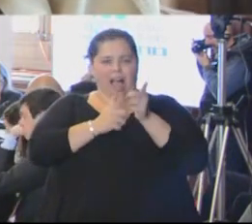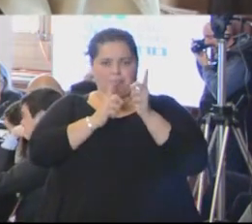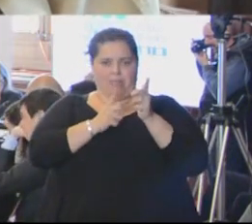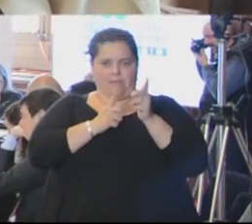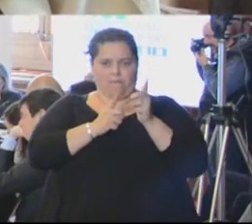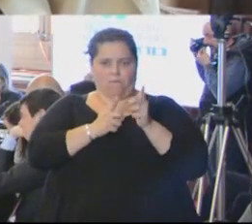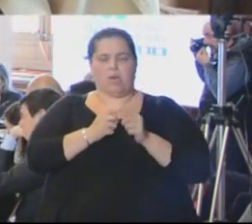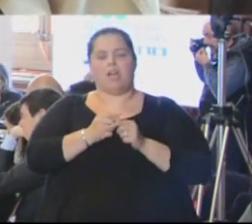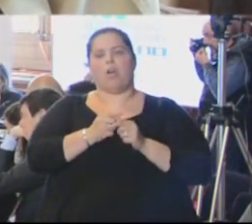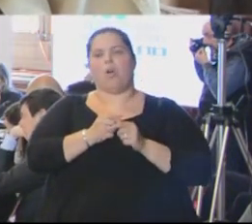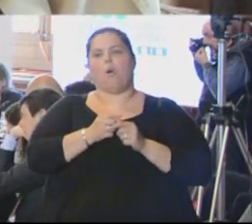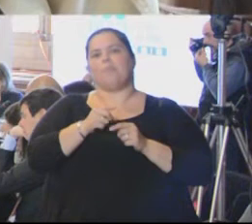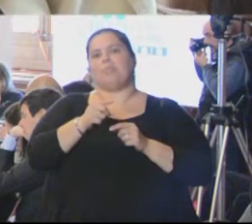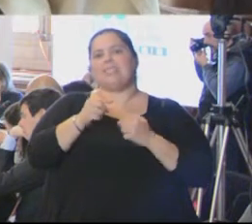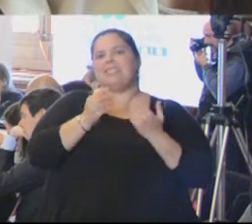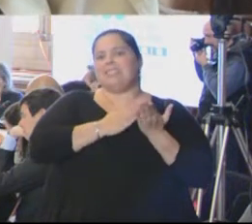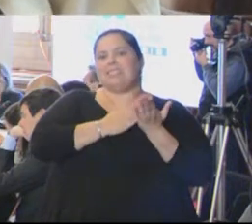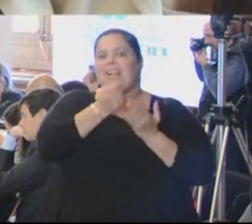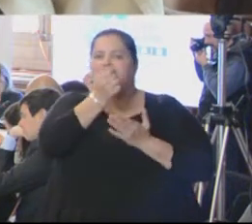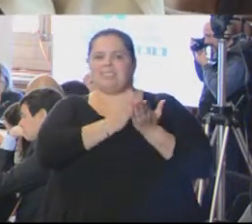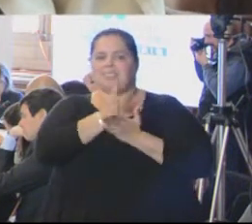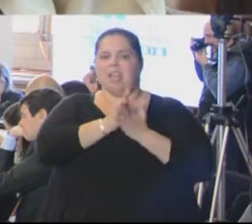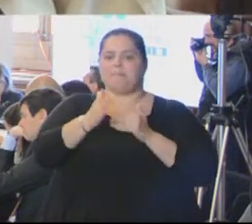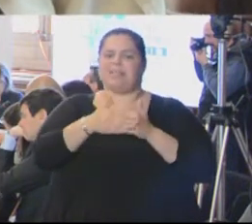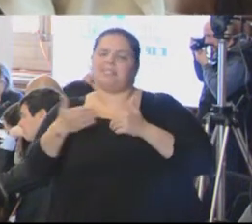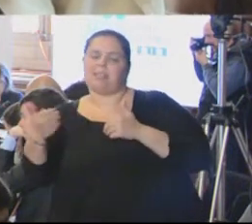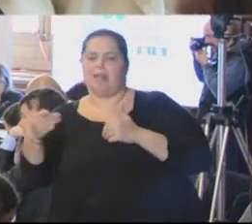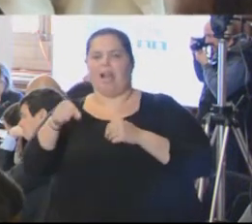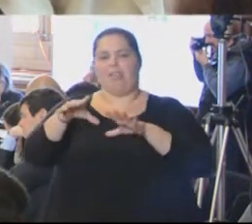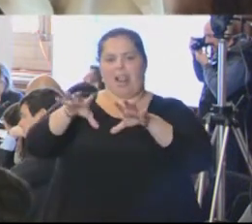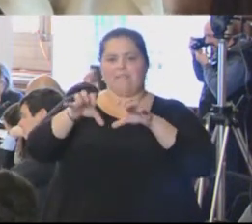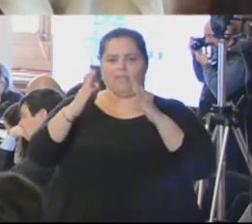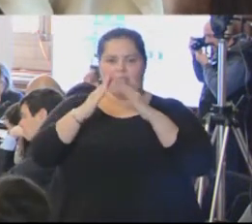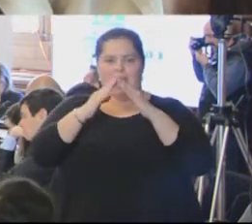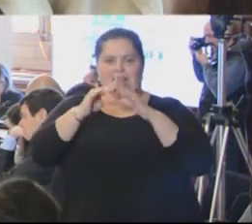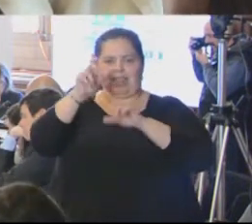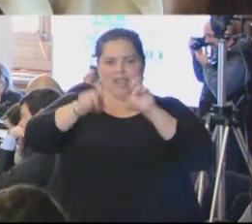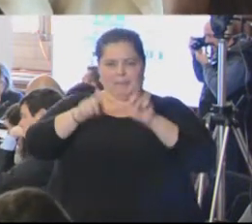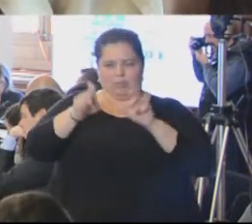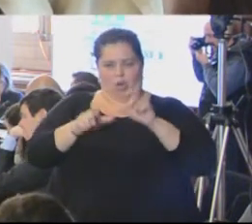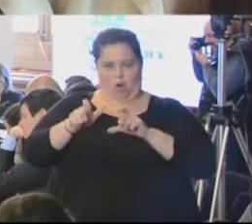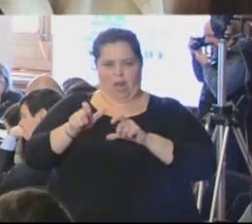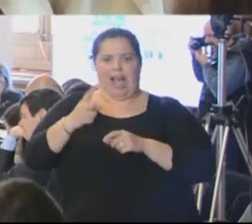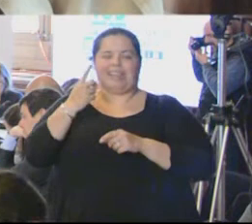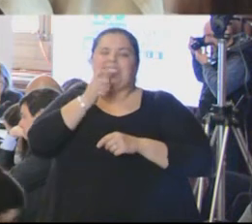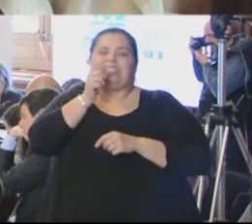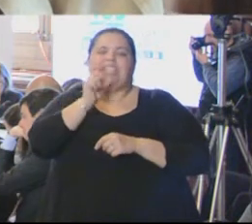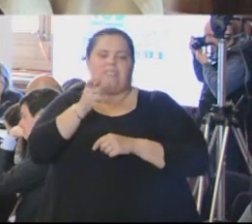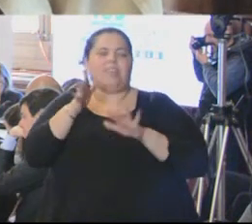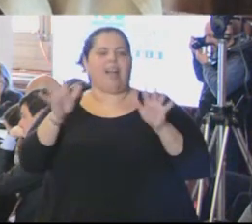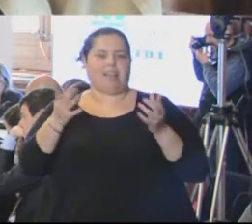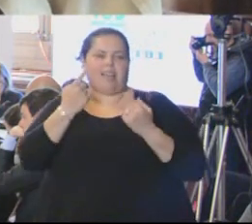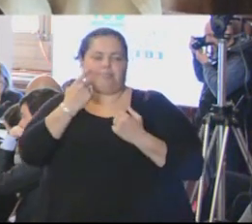en inmediaciones de la vivienda de la víctima, lo que evidencia que precede un seguimiento a las